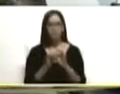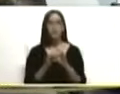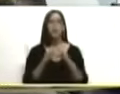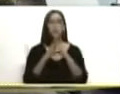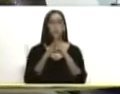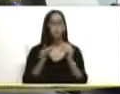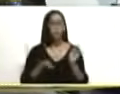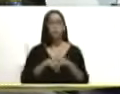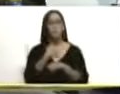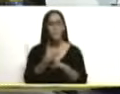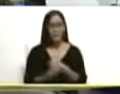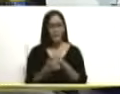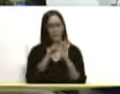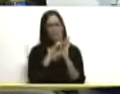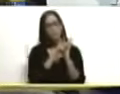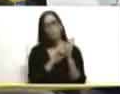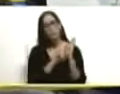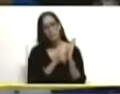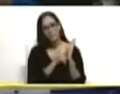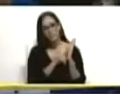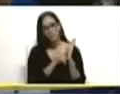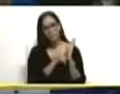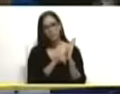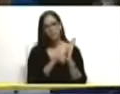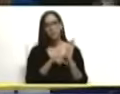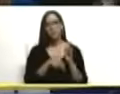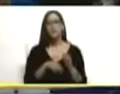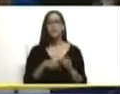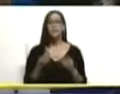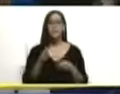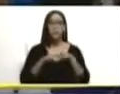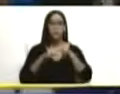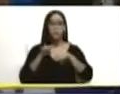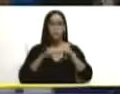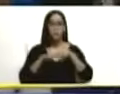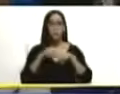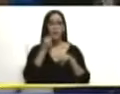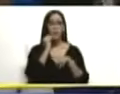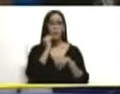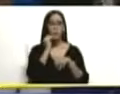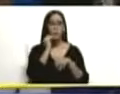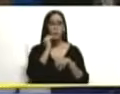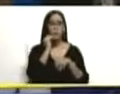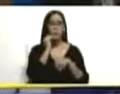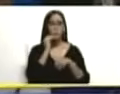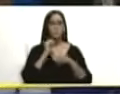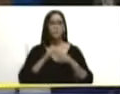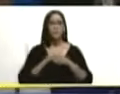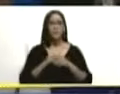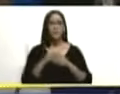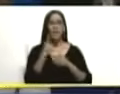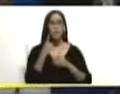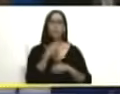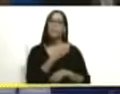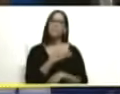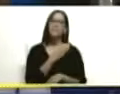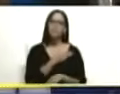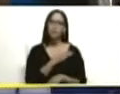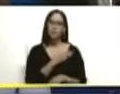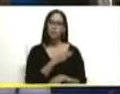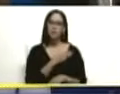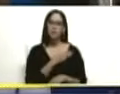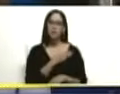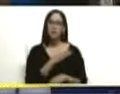todos los planes y programas que se han construido para la juventud en una gran misión